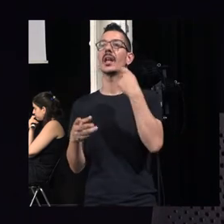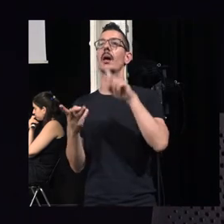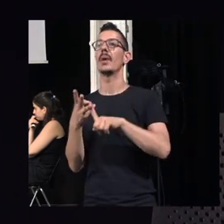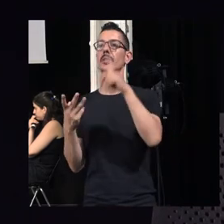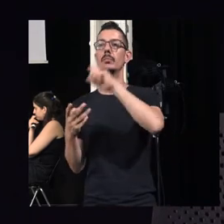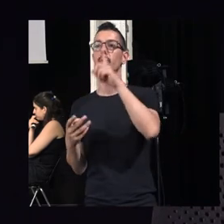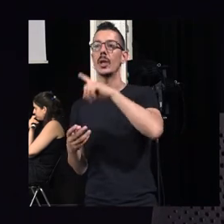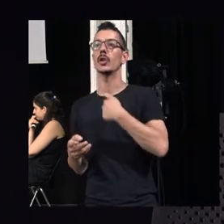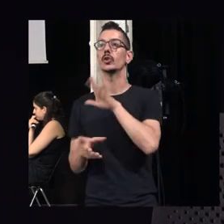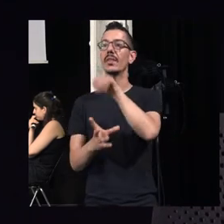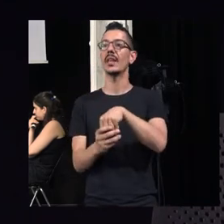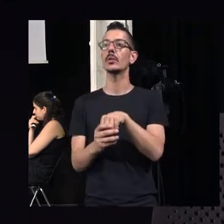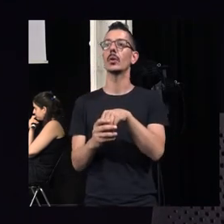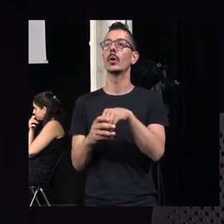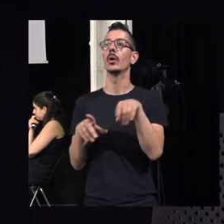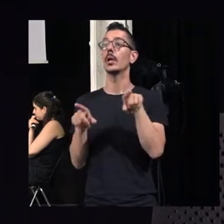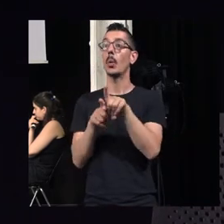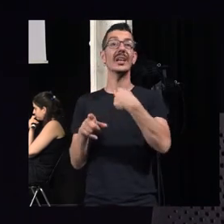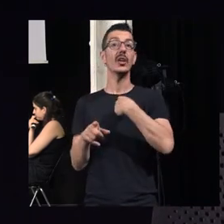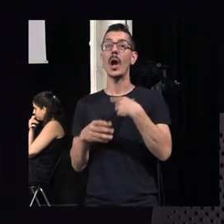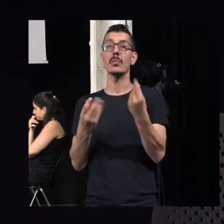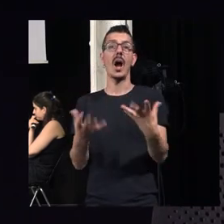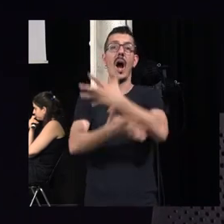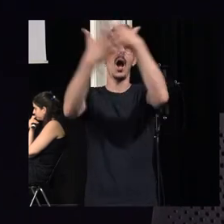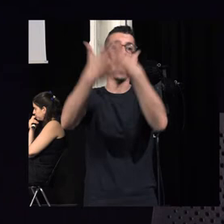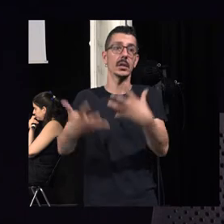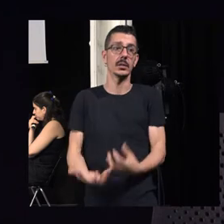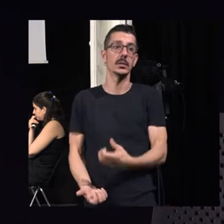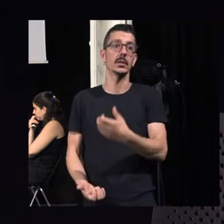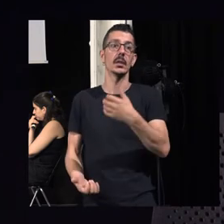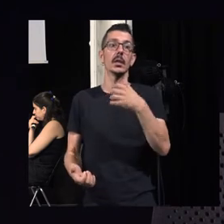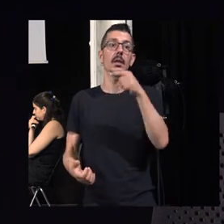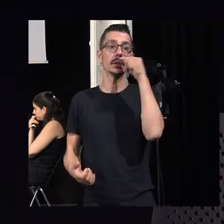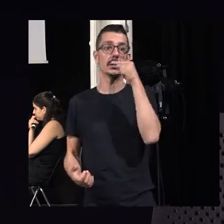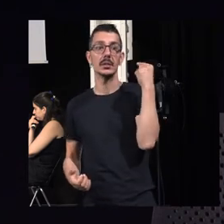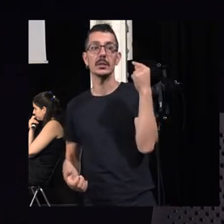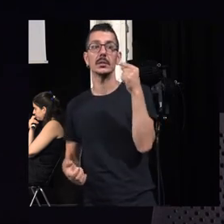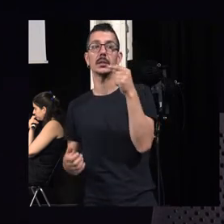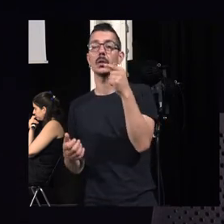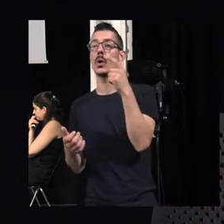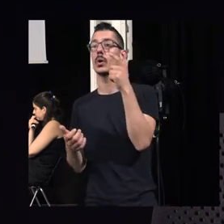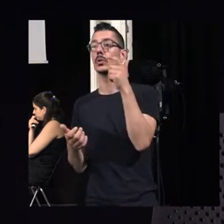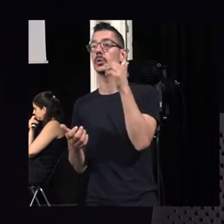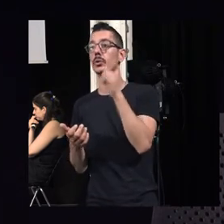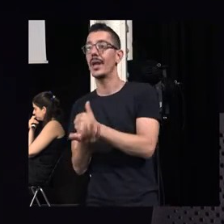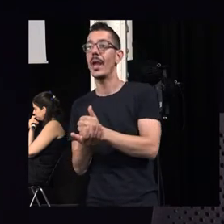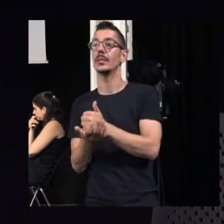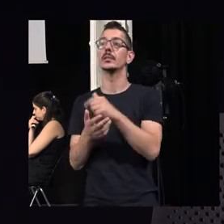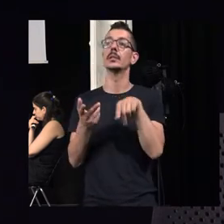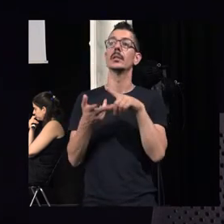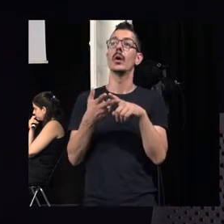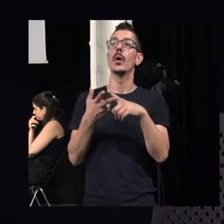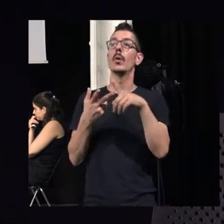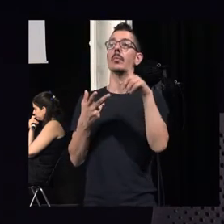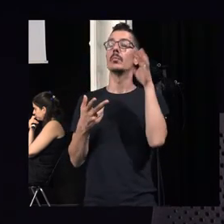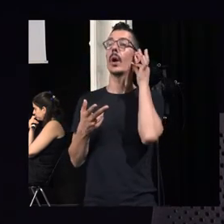este colectivo. Y así como yo, hay un montón de chicos gays, de mujeres lesbianas, aunque no lo